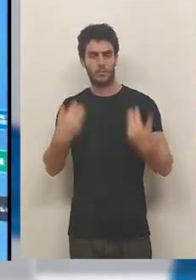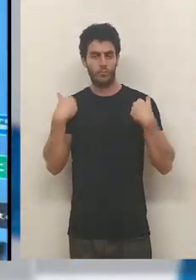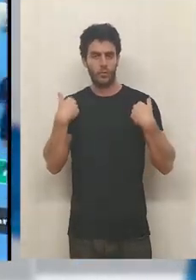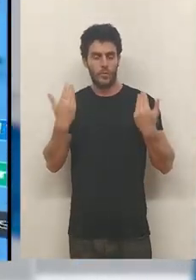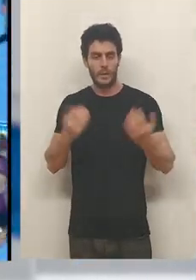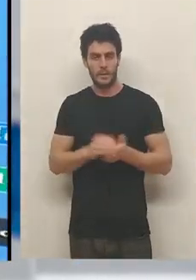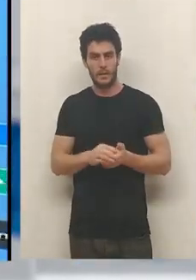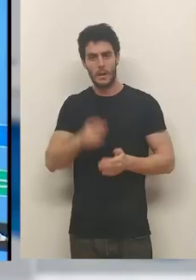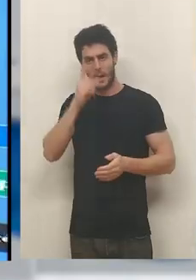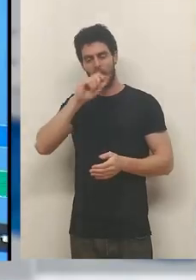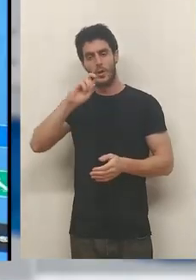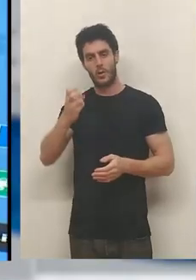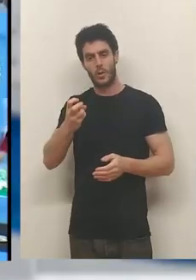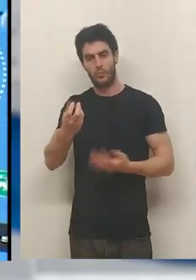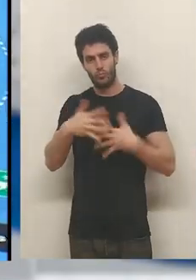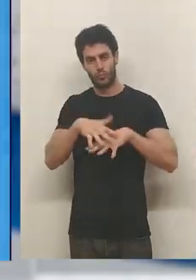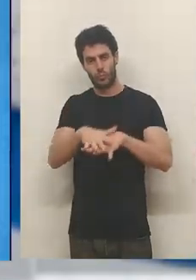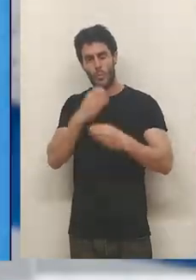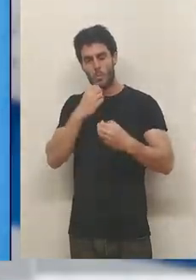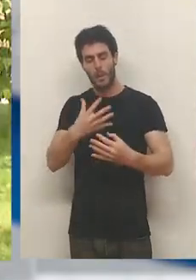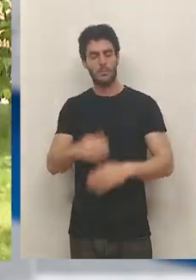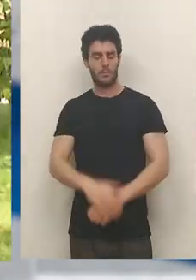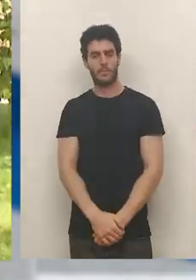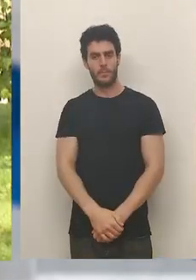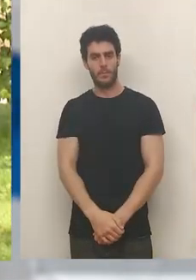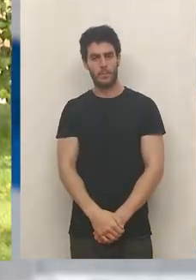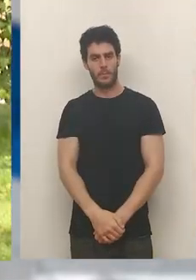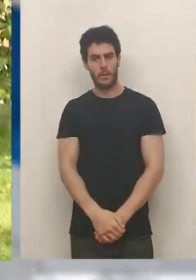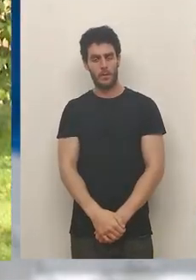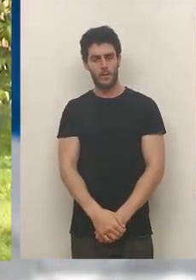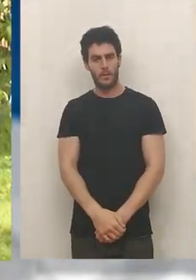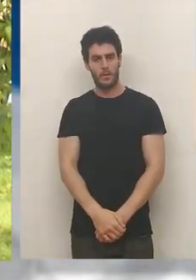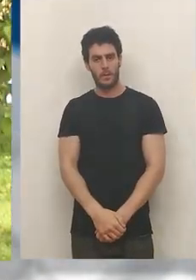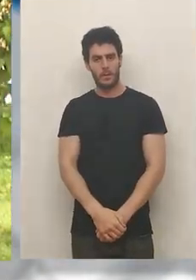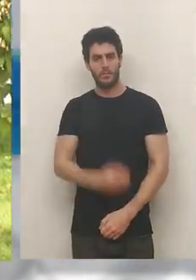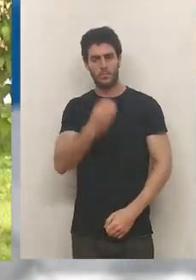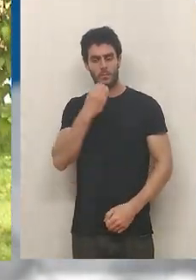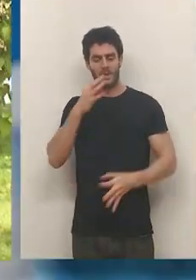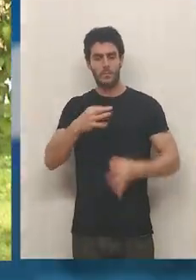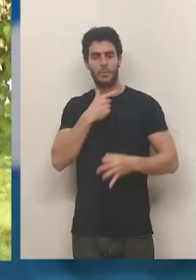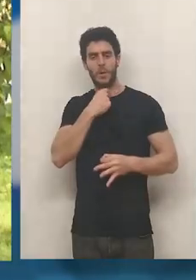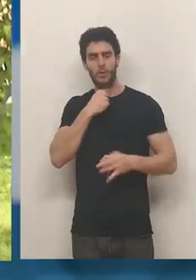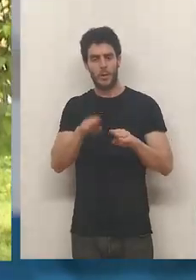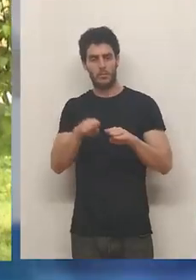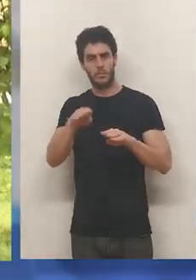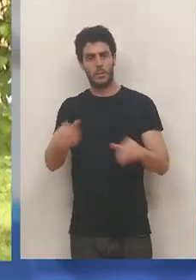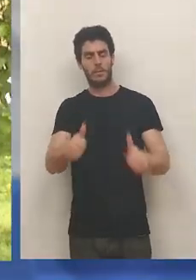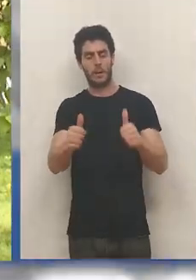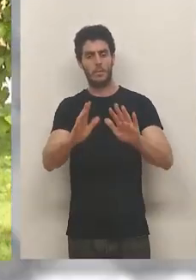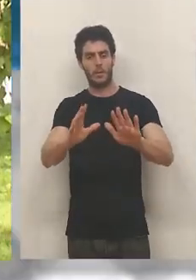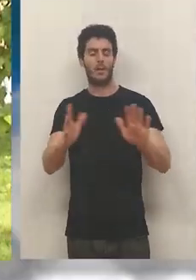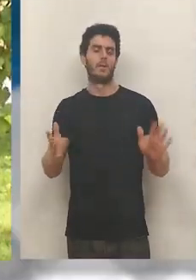sufras y otros años que estés luchando por estar arriba. Siempre te gusta dar un paso más,